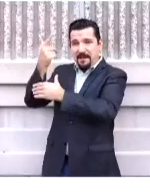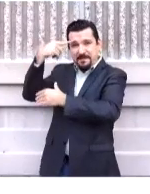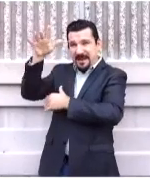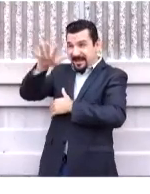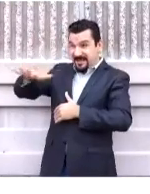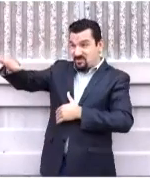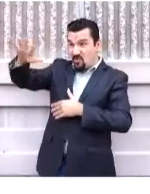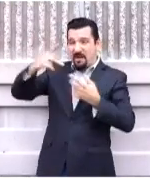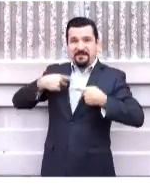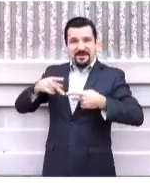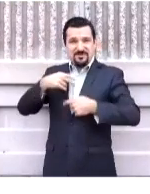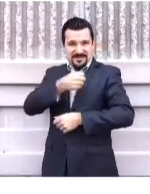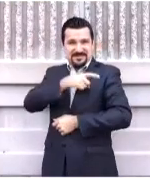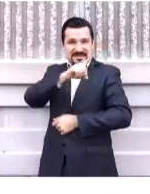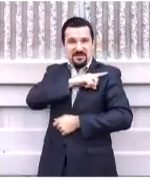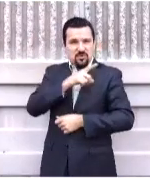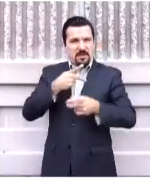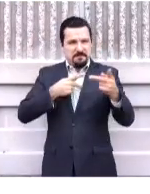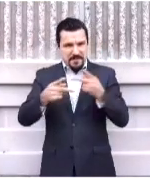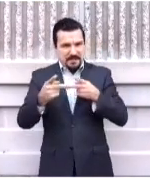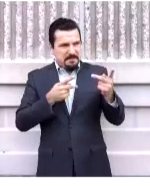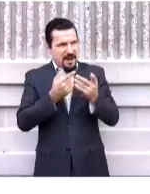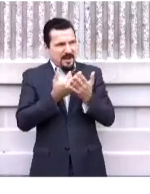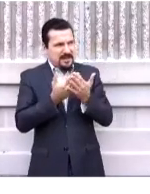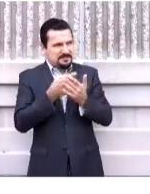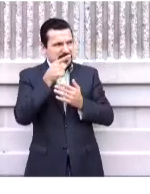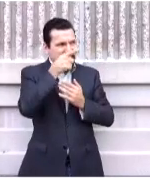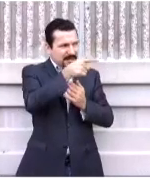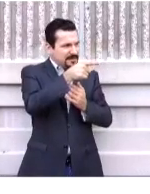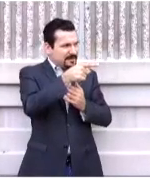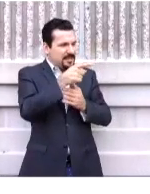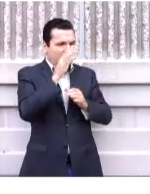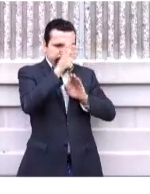personal de salud se prepare para atenderte correctamente.